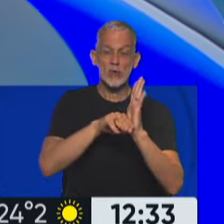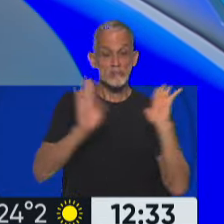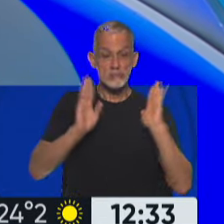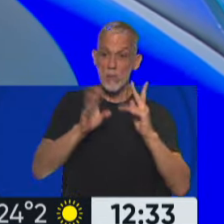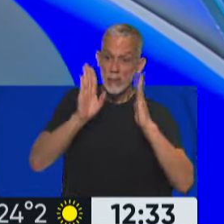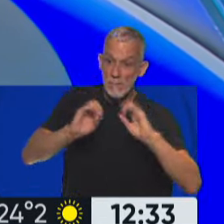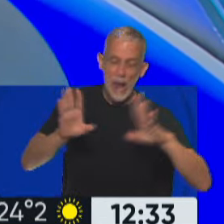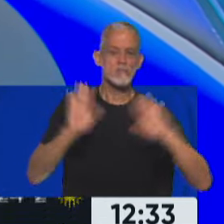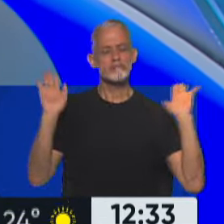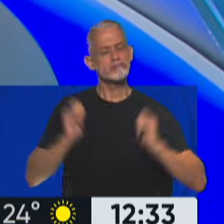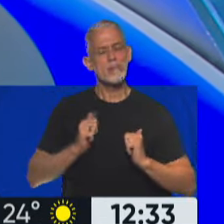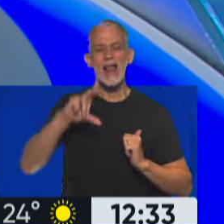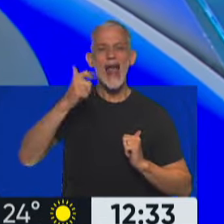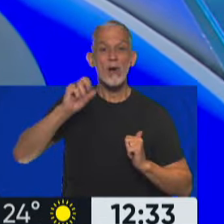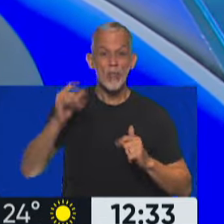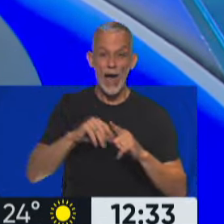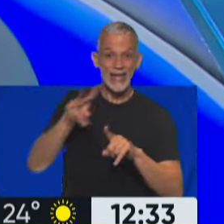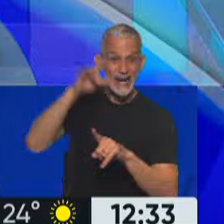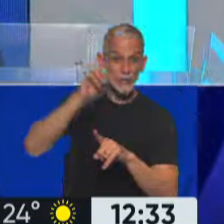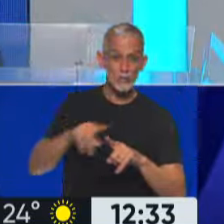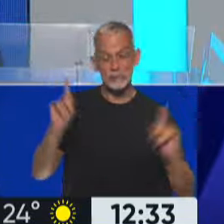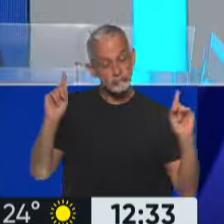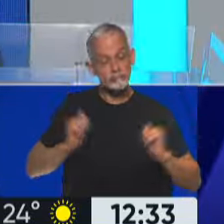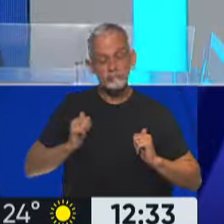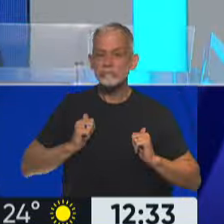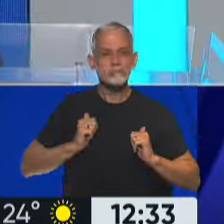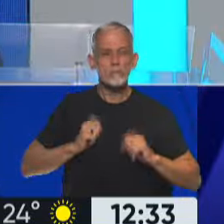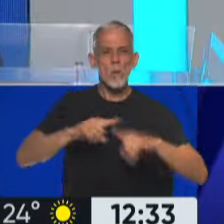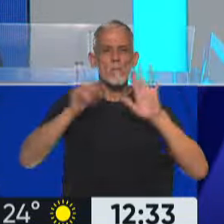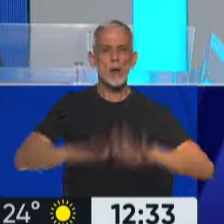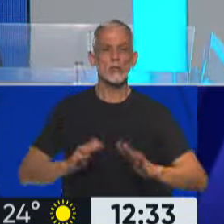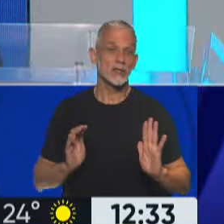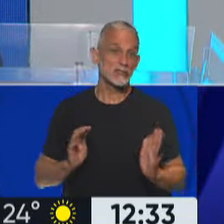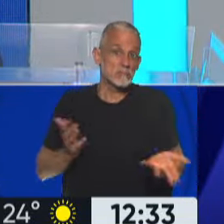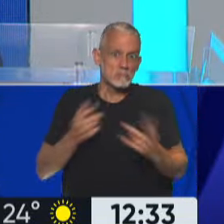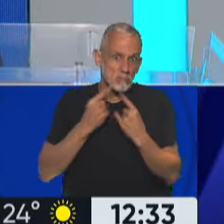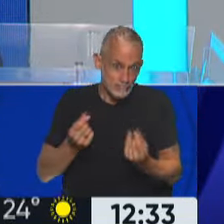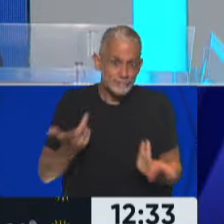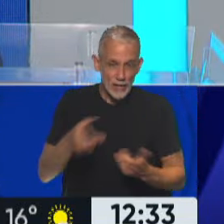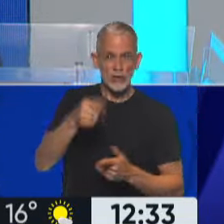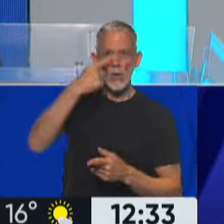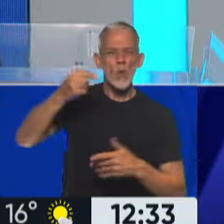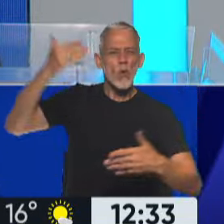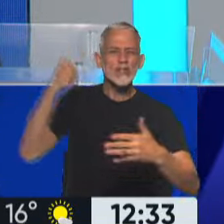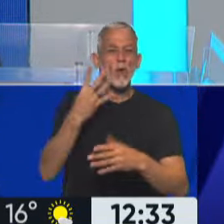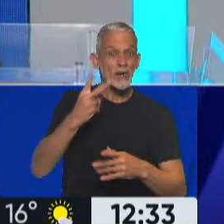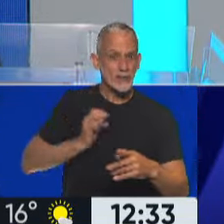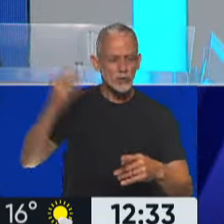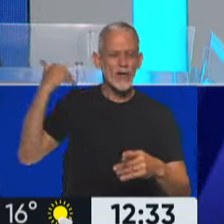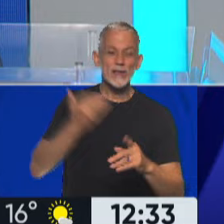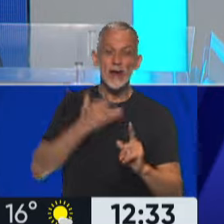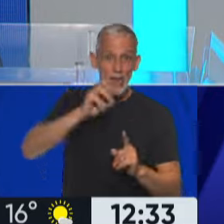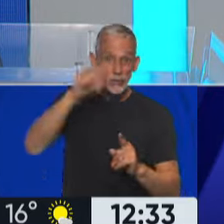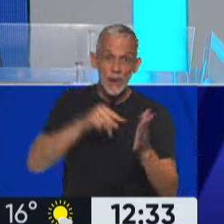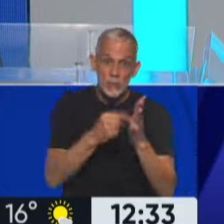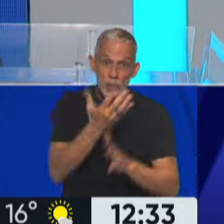y bueno nikil auda y Carlos Alberto reuteman llevaron la bandera de los pilotos casi no se corre y ese fue la última vez que Carlos Alberto reuteman